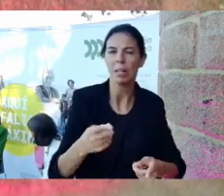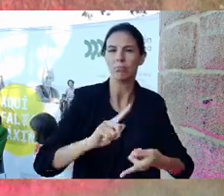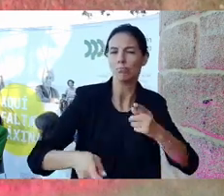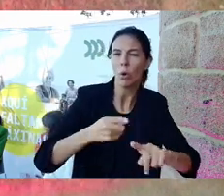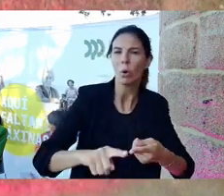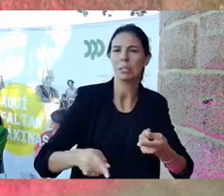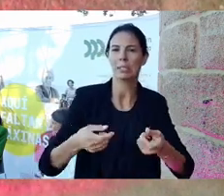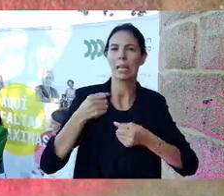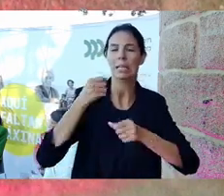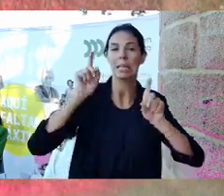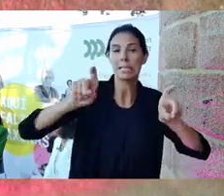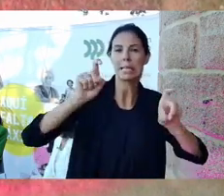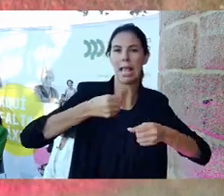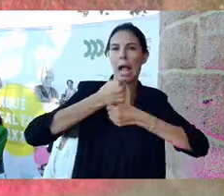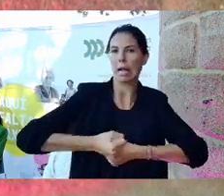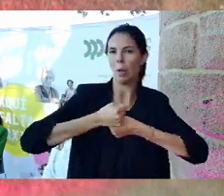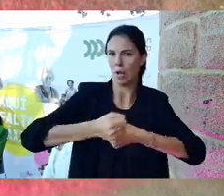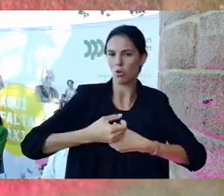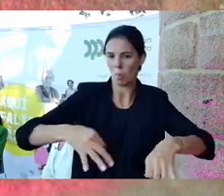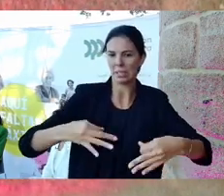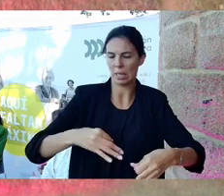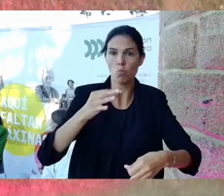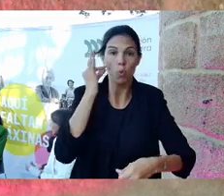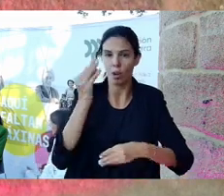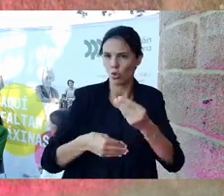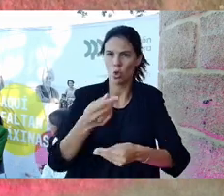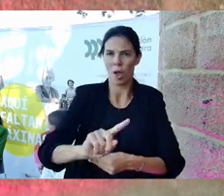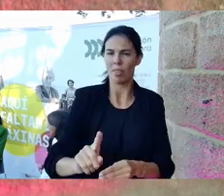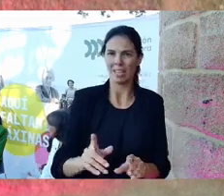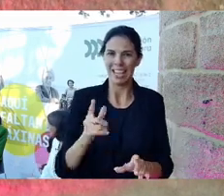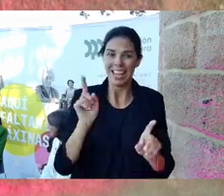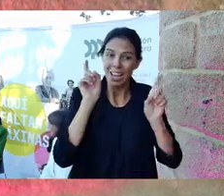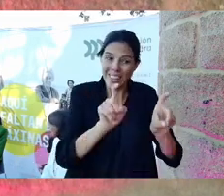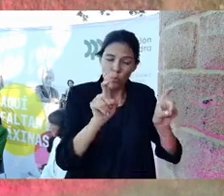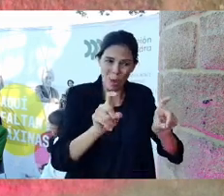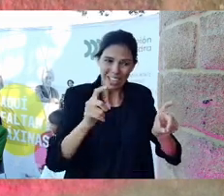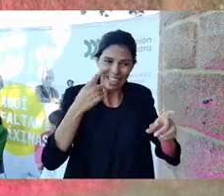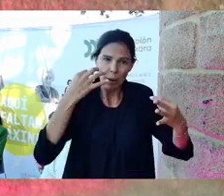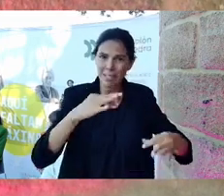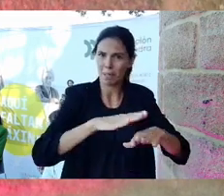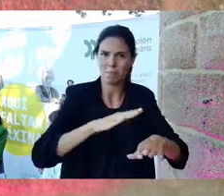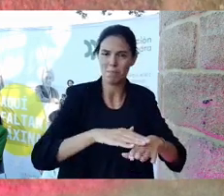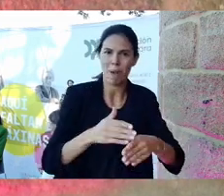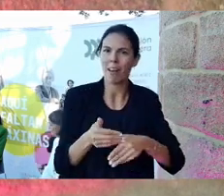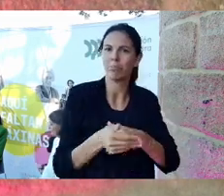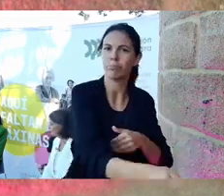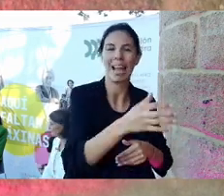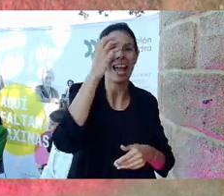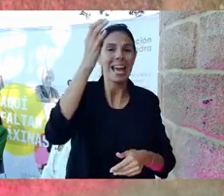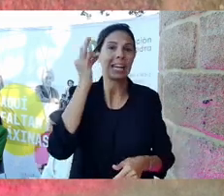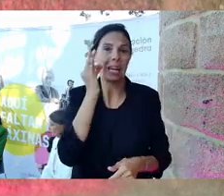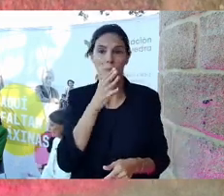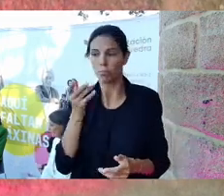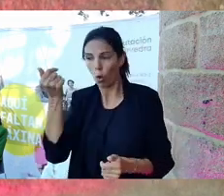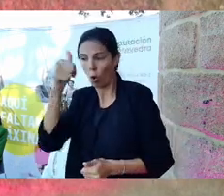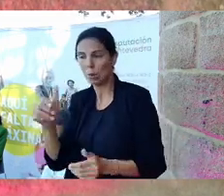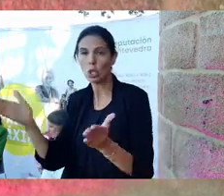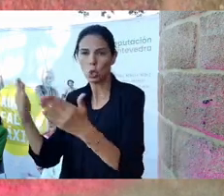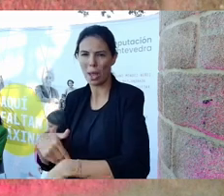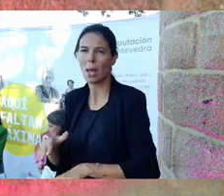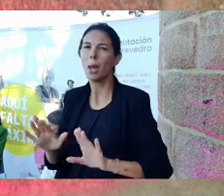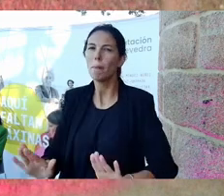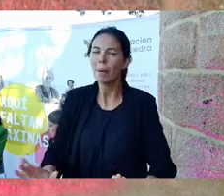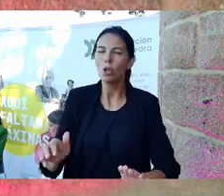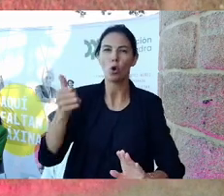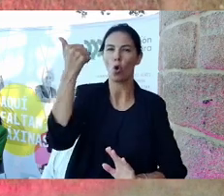le enseñan a cabalgar, cosa que las mujeres no solían hacer, etcétera, etcétera. O sea, la educan para ser reina, porque no hay sucesores